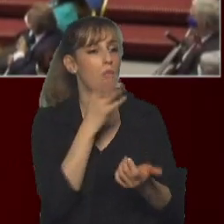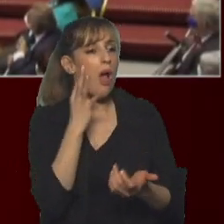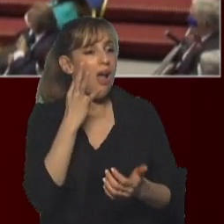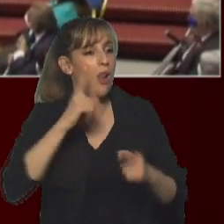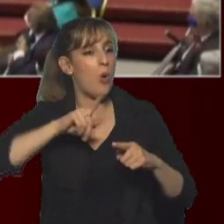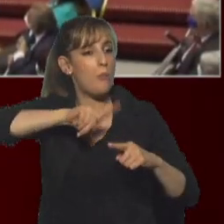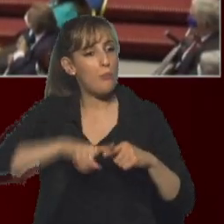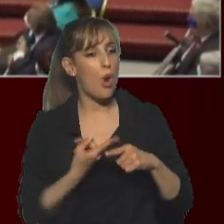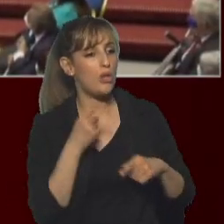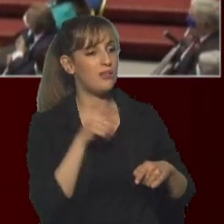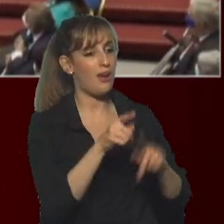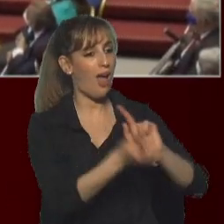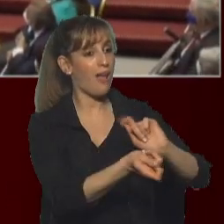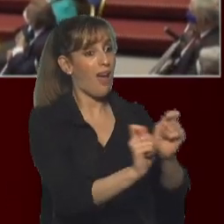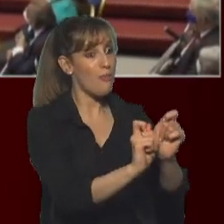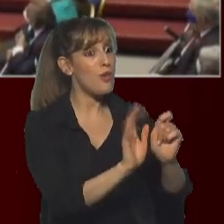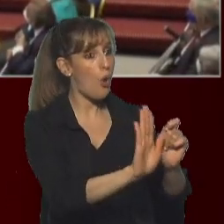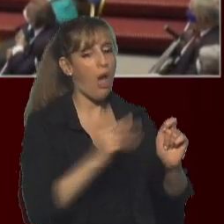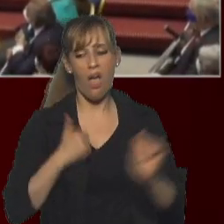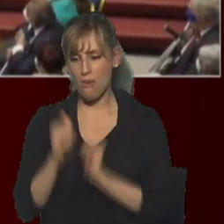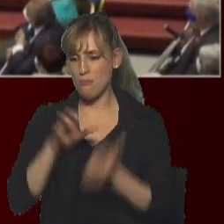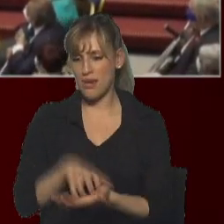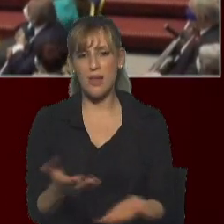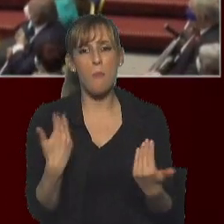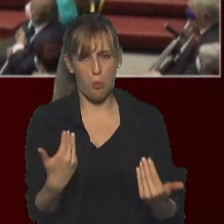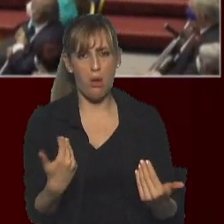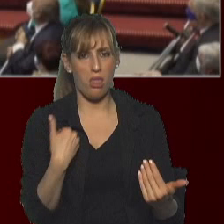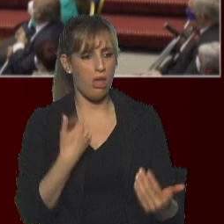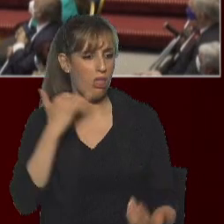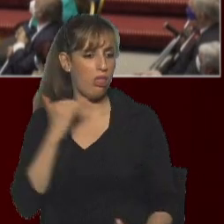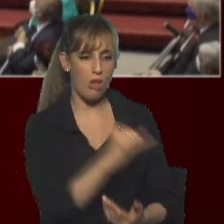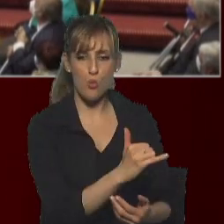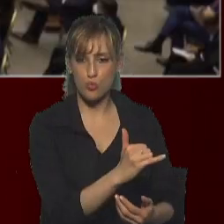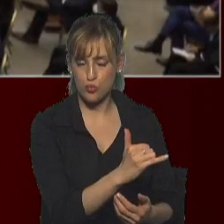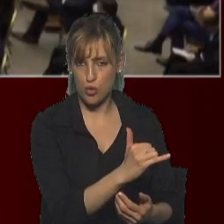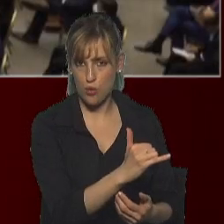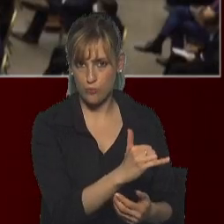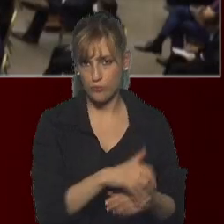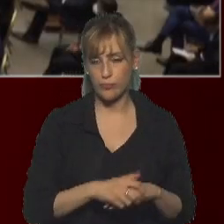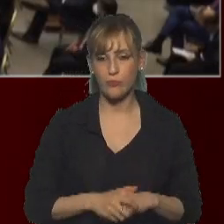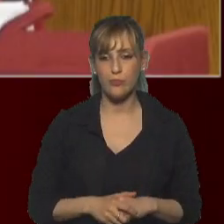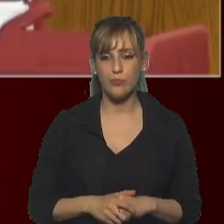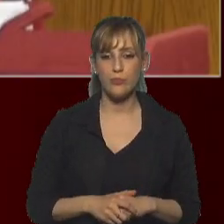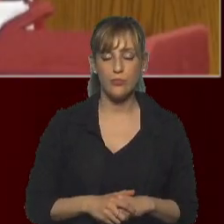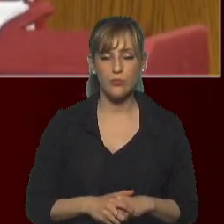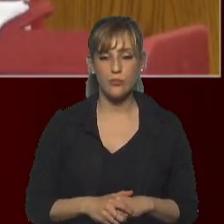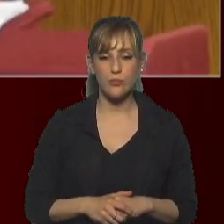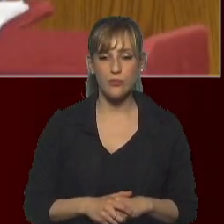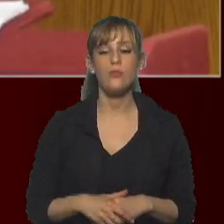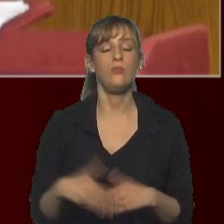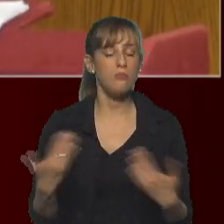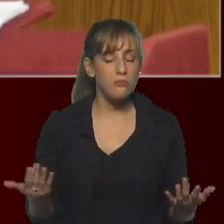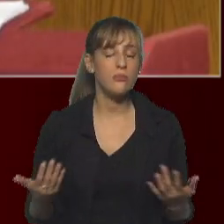política de estos estados pudiera lesionar gravemente las expectativas futuras de rentabilidad, ¿no? Es decir, si un